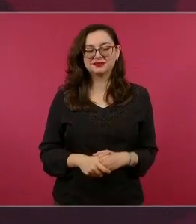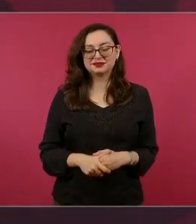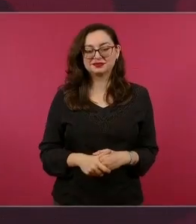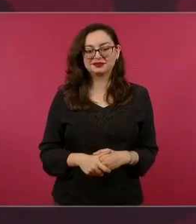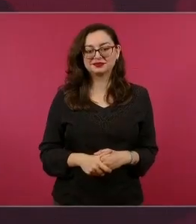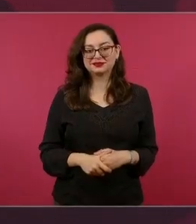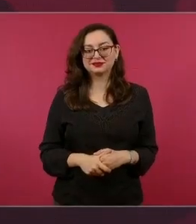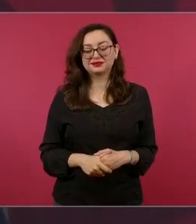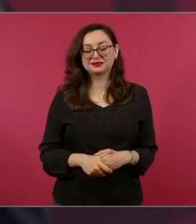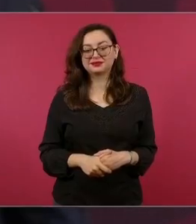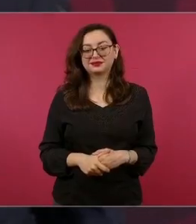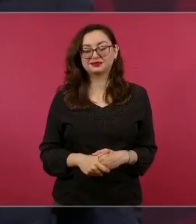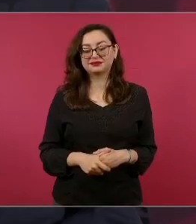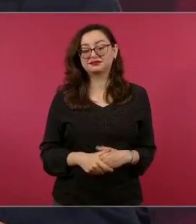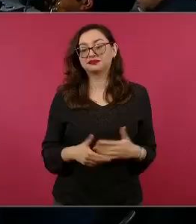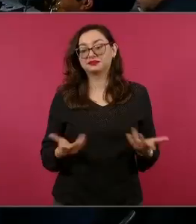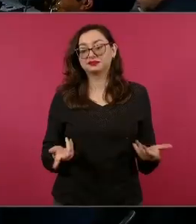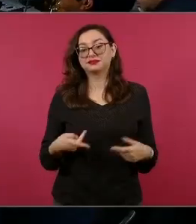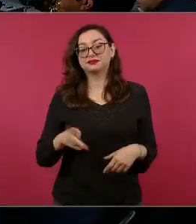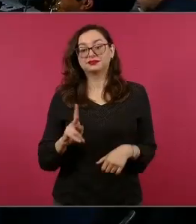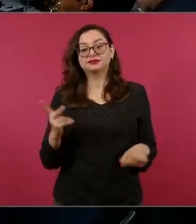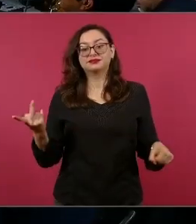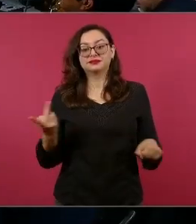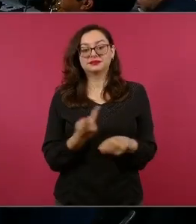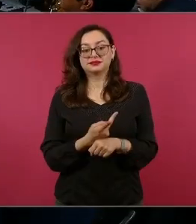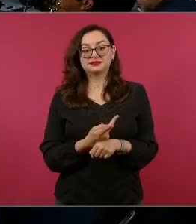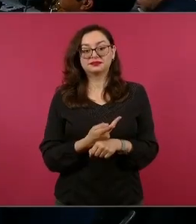Entonces, ya los grandes,